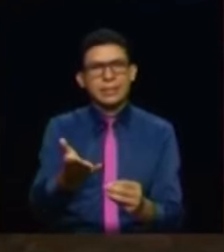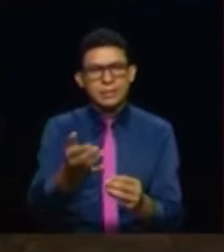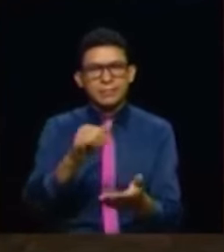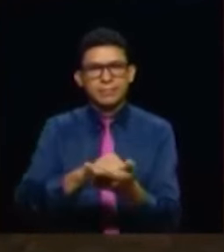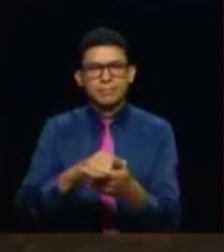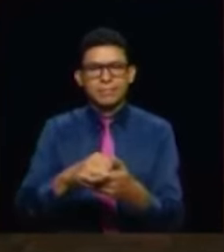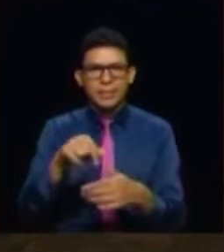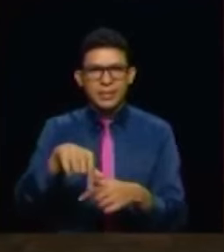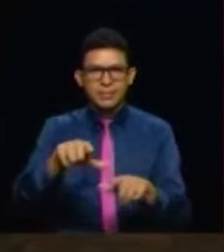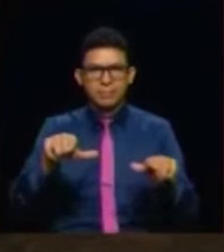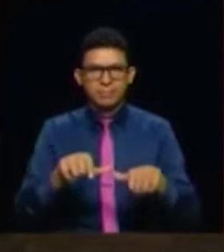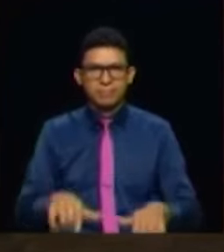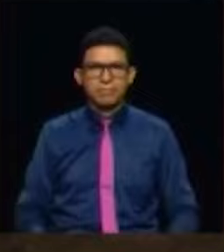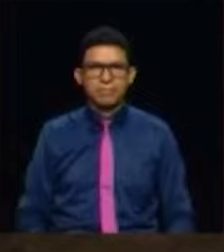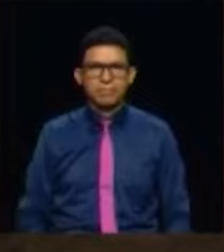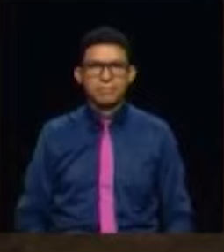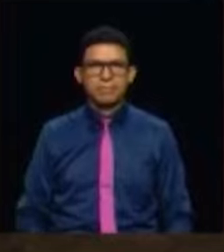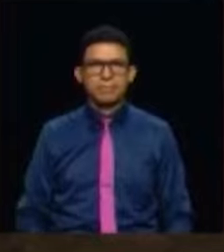en estudio.